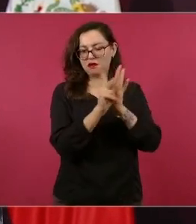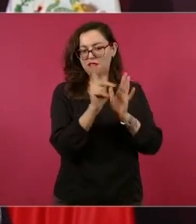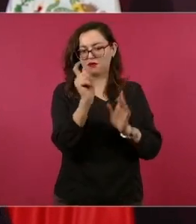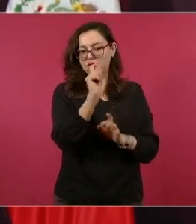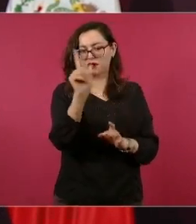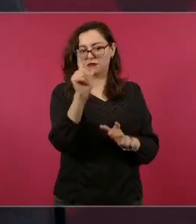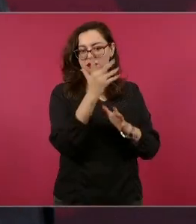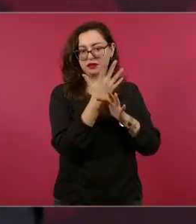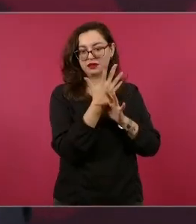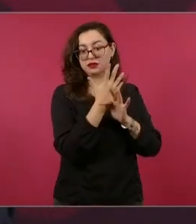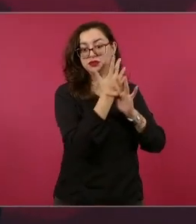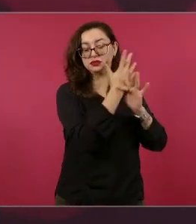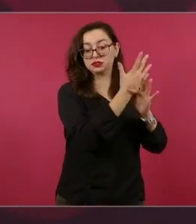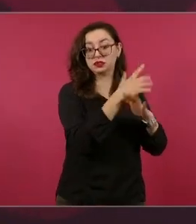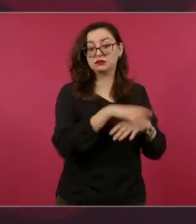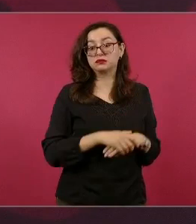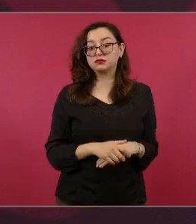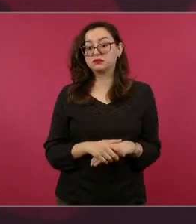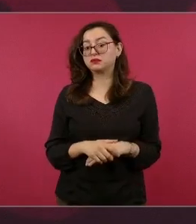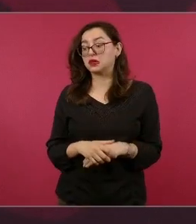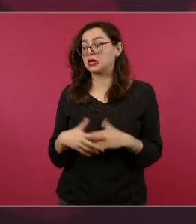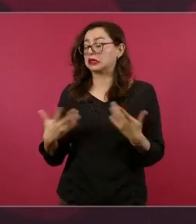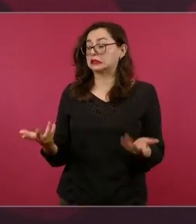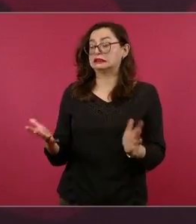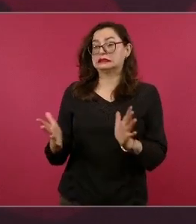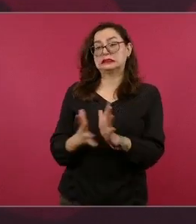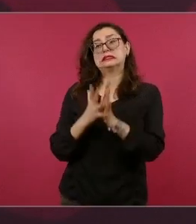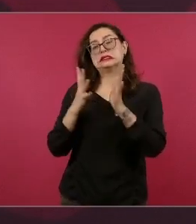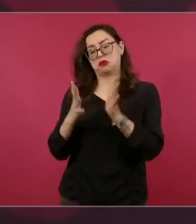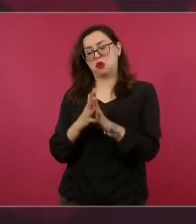Están hablando de democracia, pero que es mucha democracia.